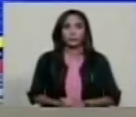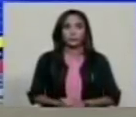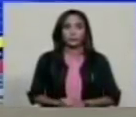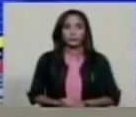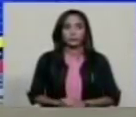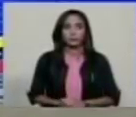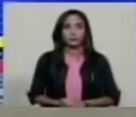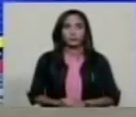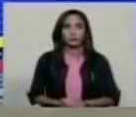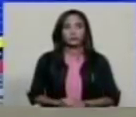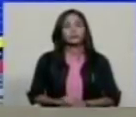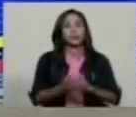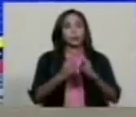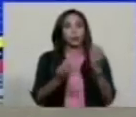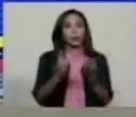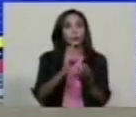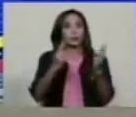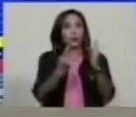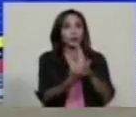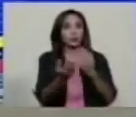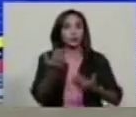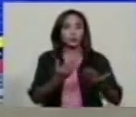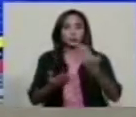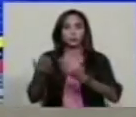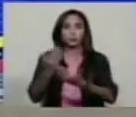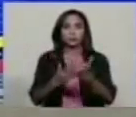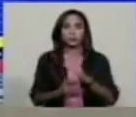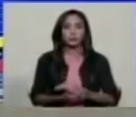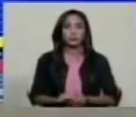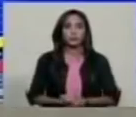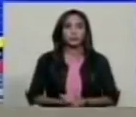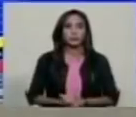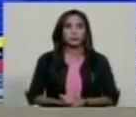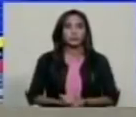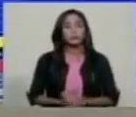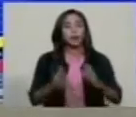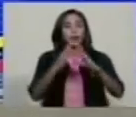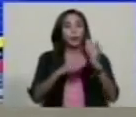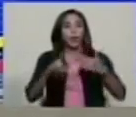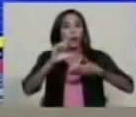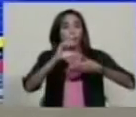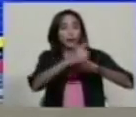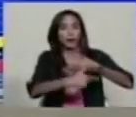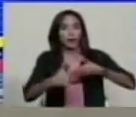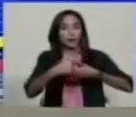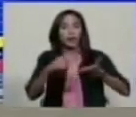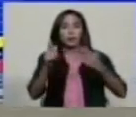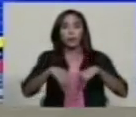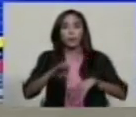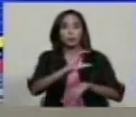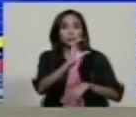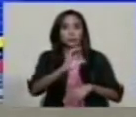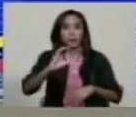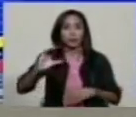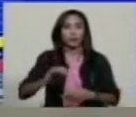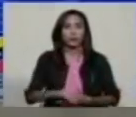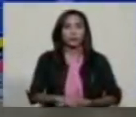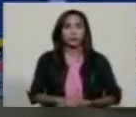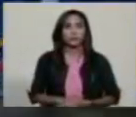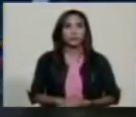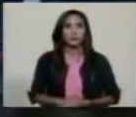son las relaciones de la República Popular China con América Latina y el Caribe. Son relaciones de